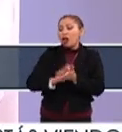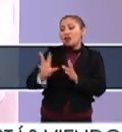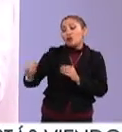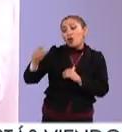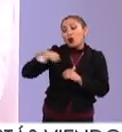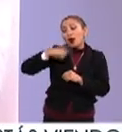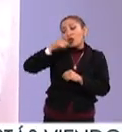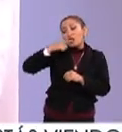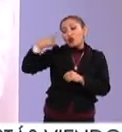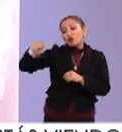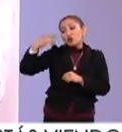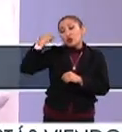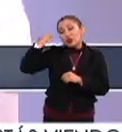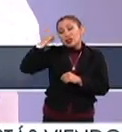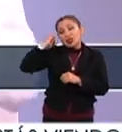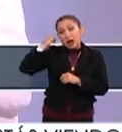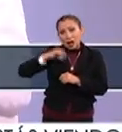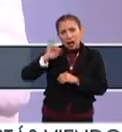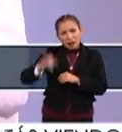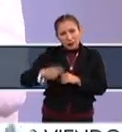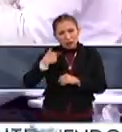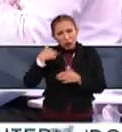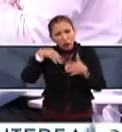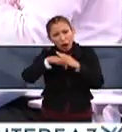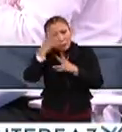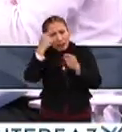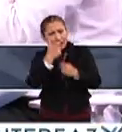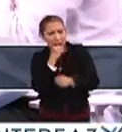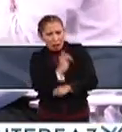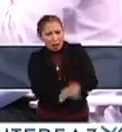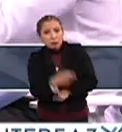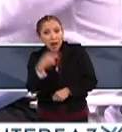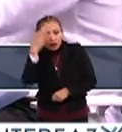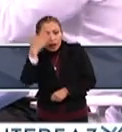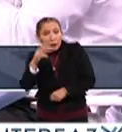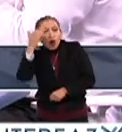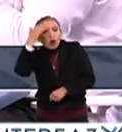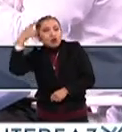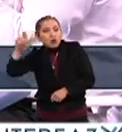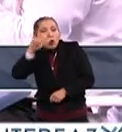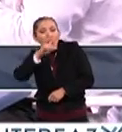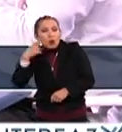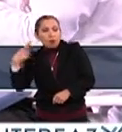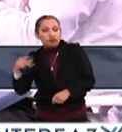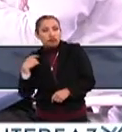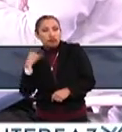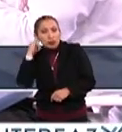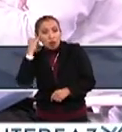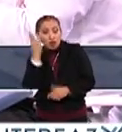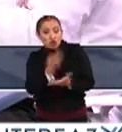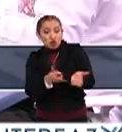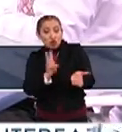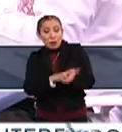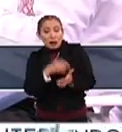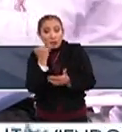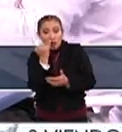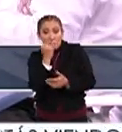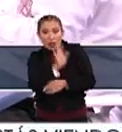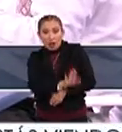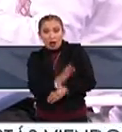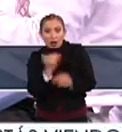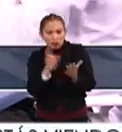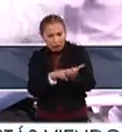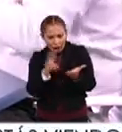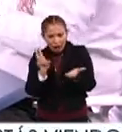discriminatorio, donde un joven que nunca tuvo acceso al aprendizaje del inglés, pero que sí conoce una lengua originaria y habla 2 idiomas, que son 2 idiomas